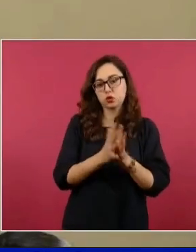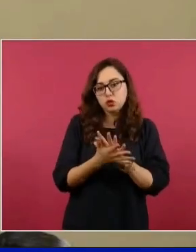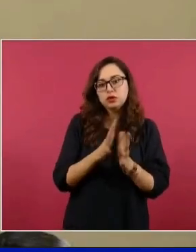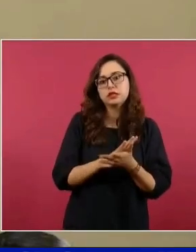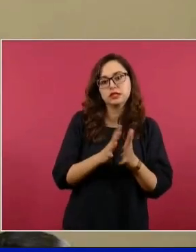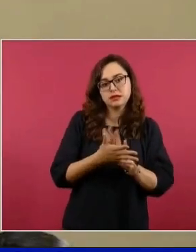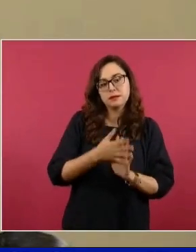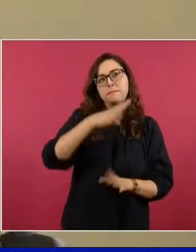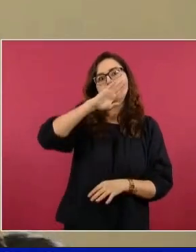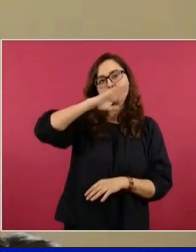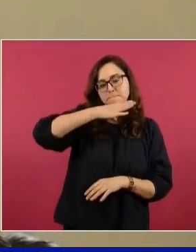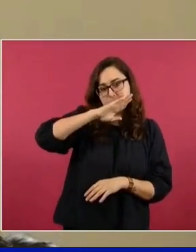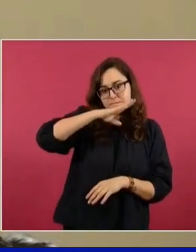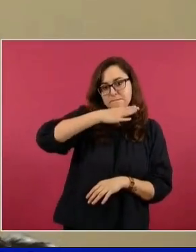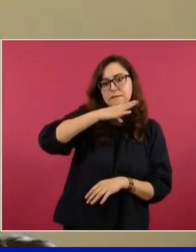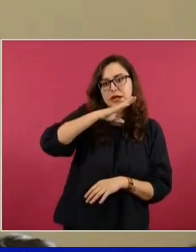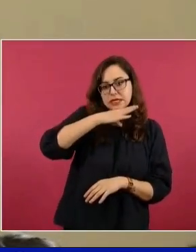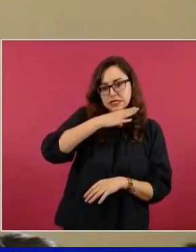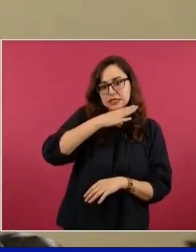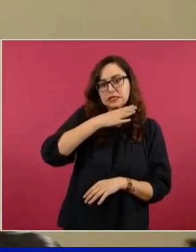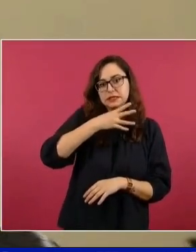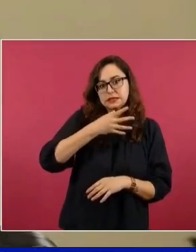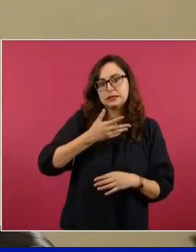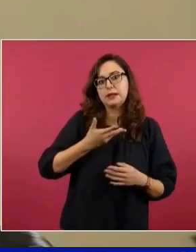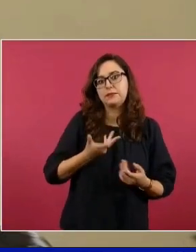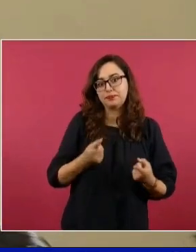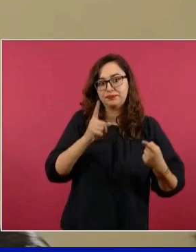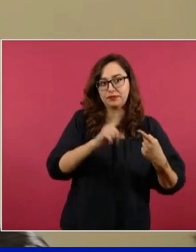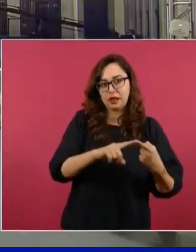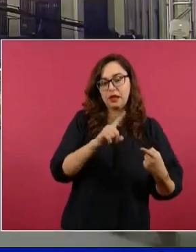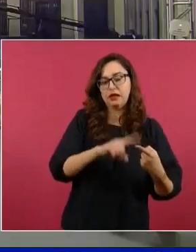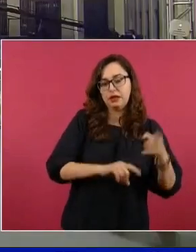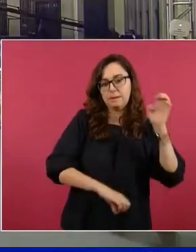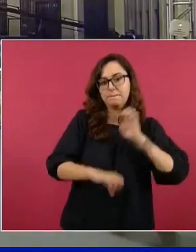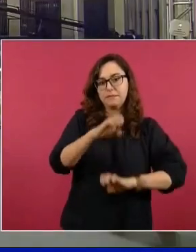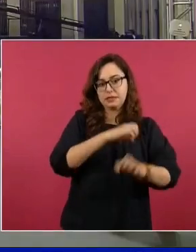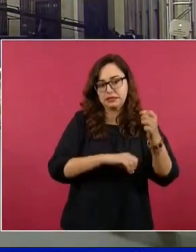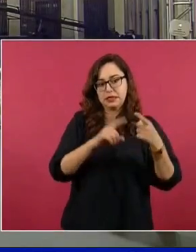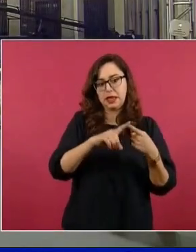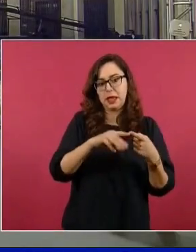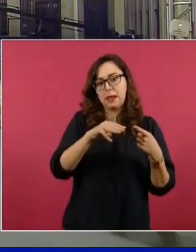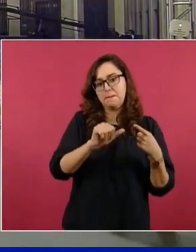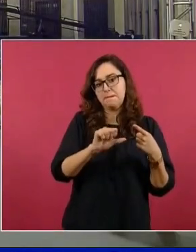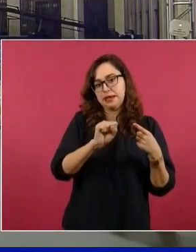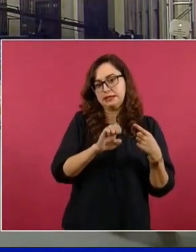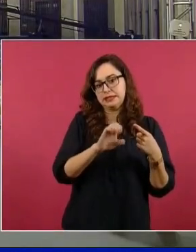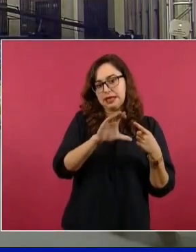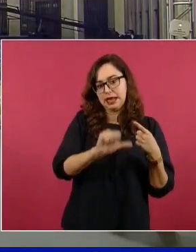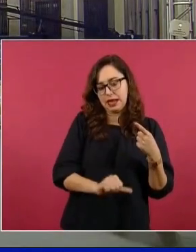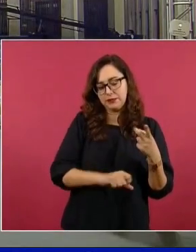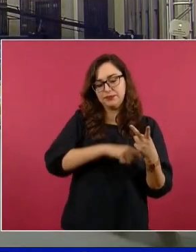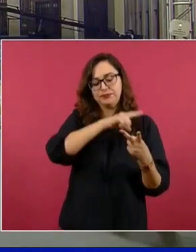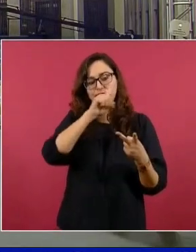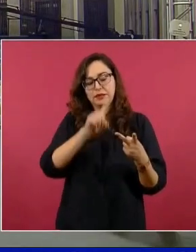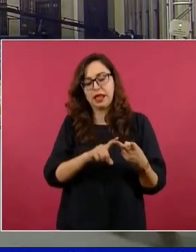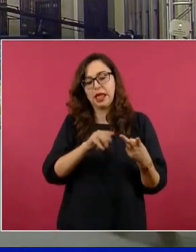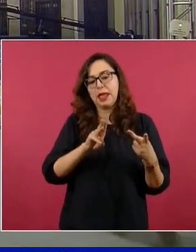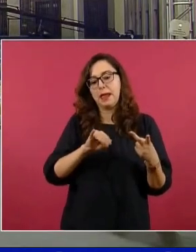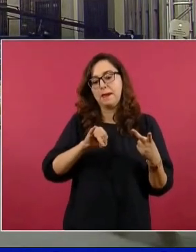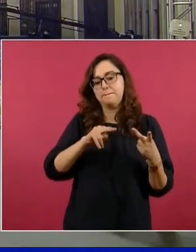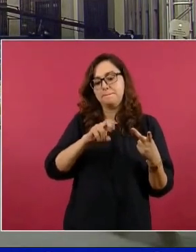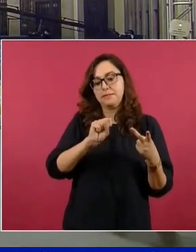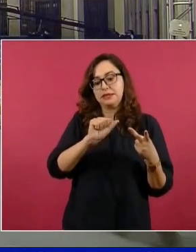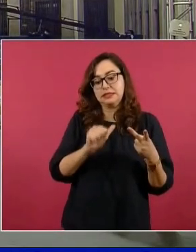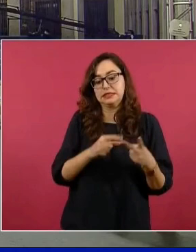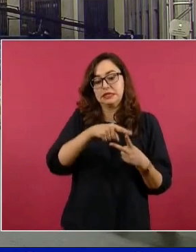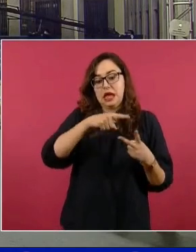estas empresas son, una es Maseca y la otra es Minsa, controlan el 90%